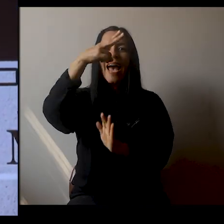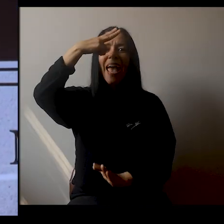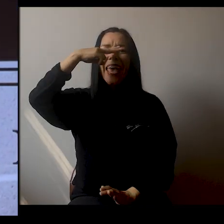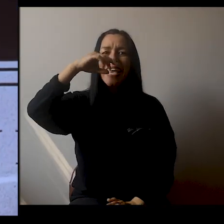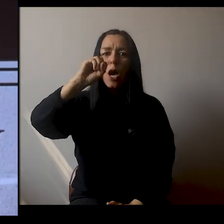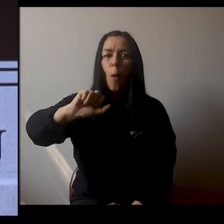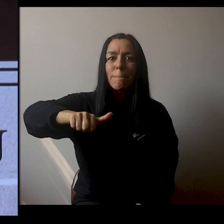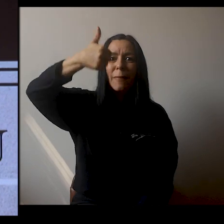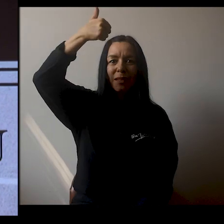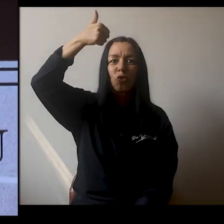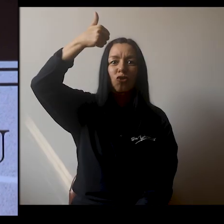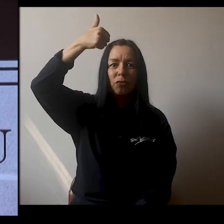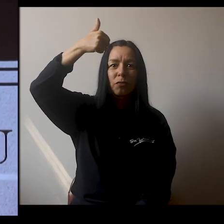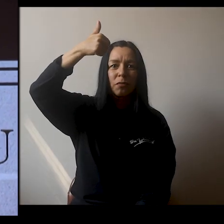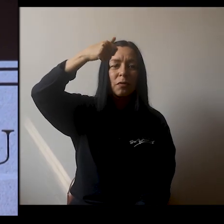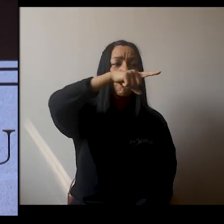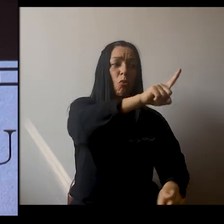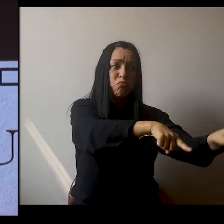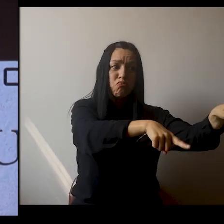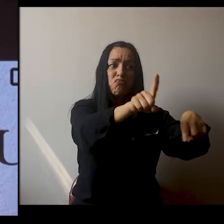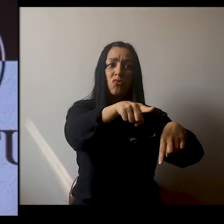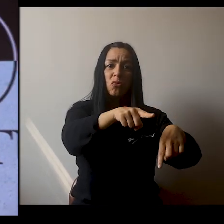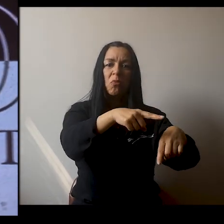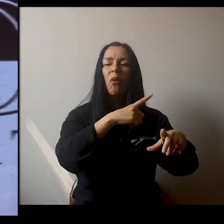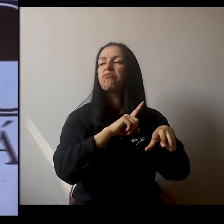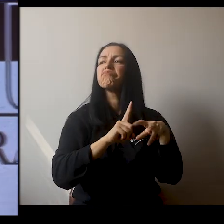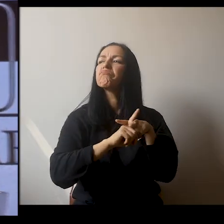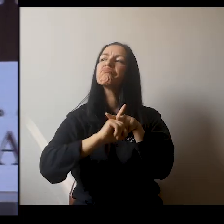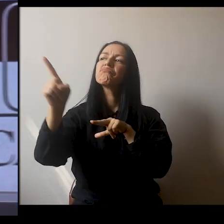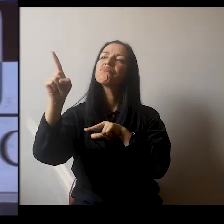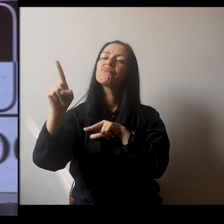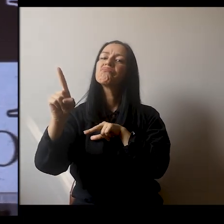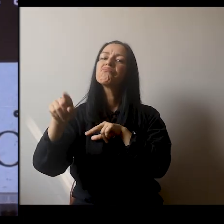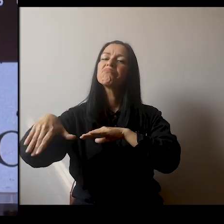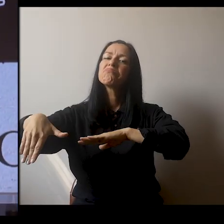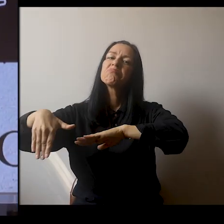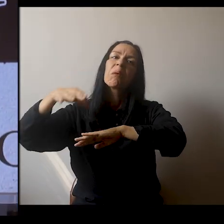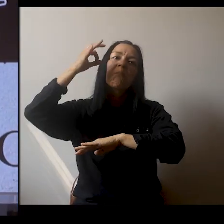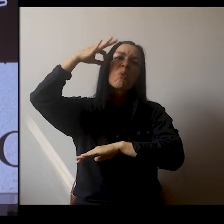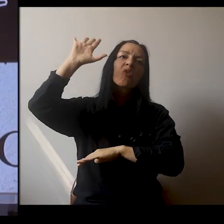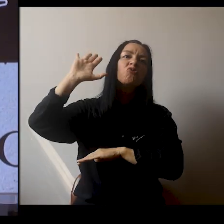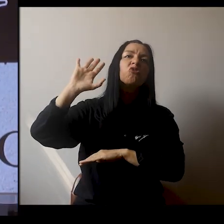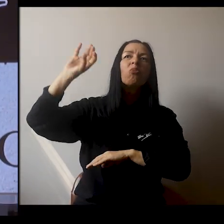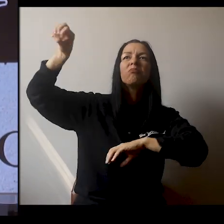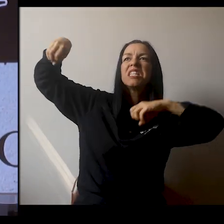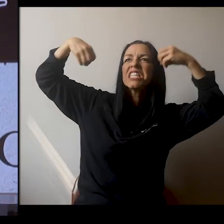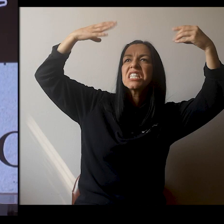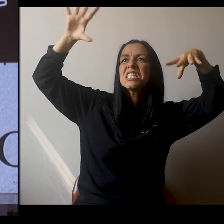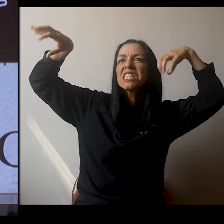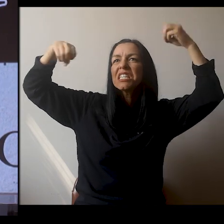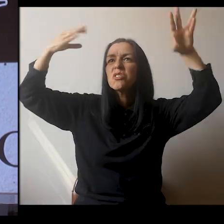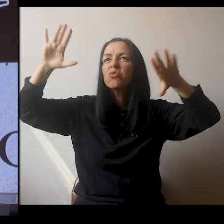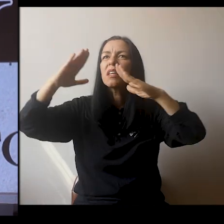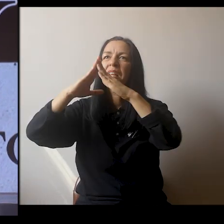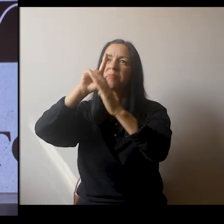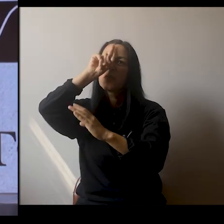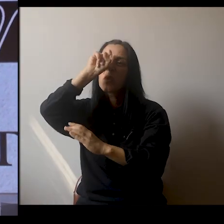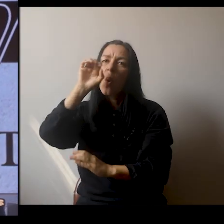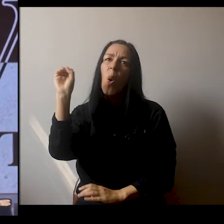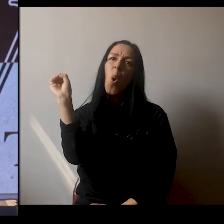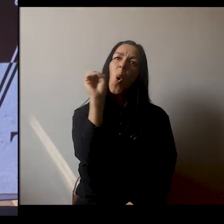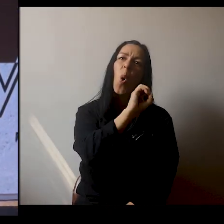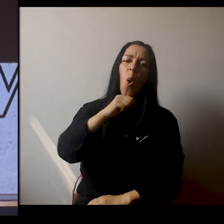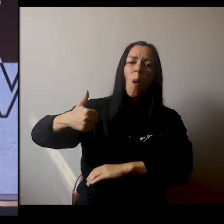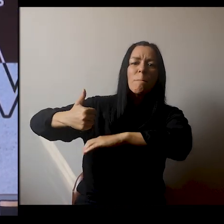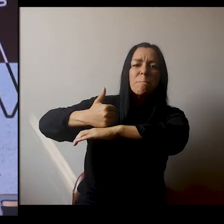matar a los primogénitos, que por estar afuera de su casa, quizás en la discoteca de